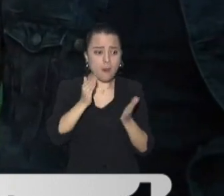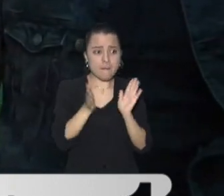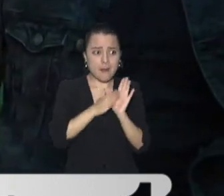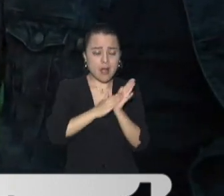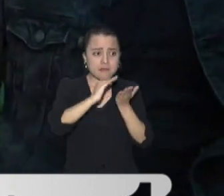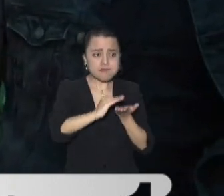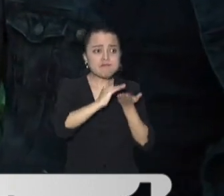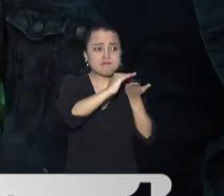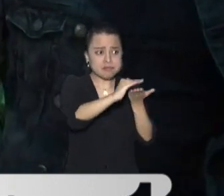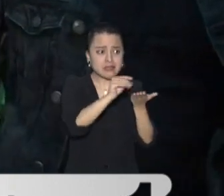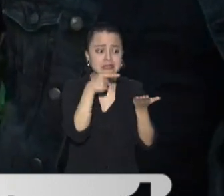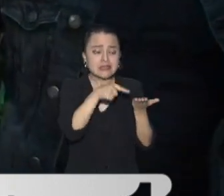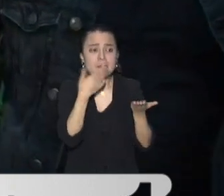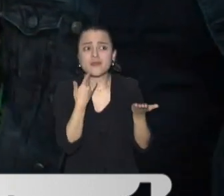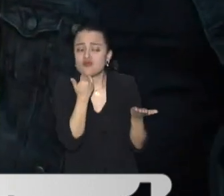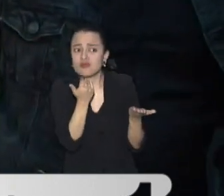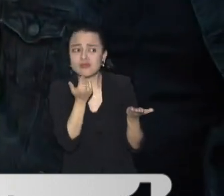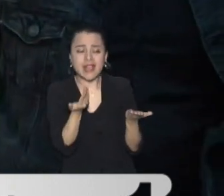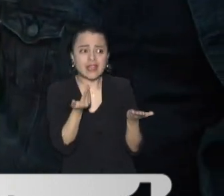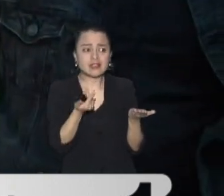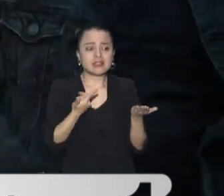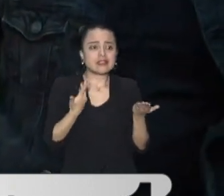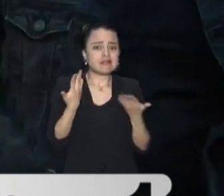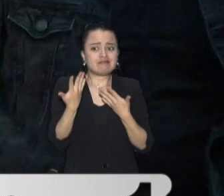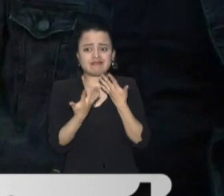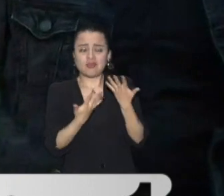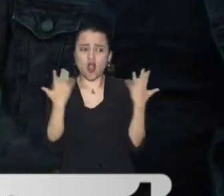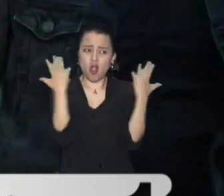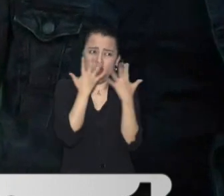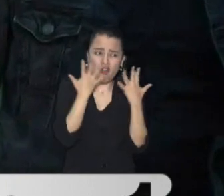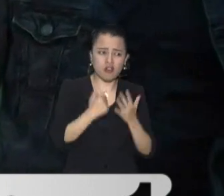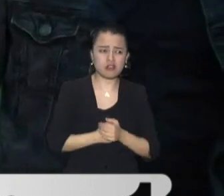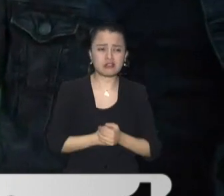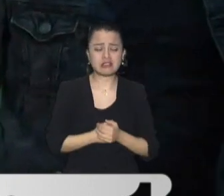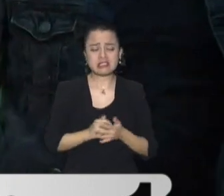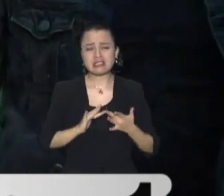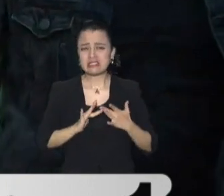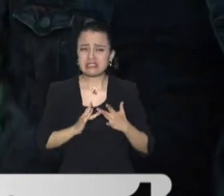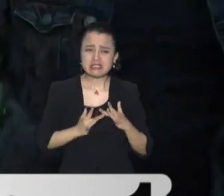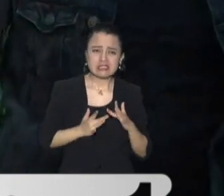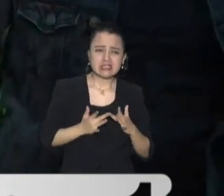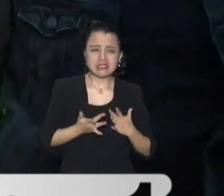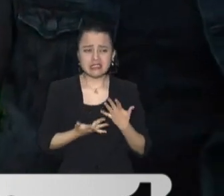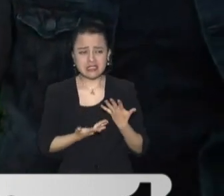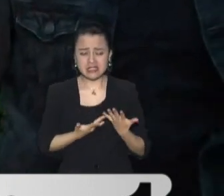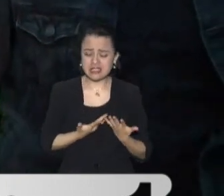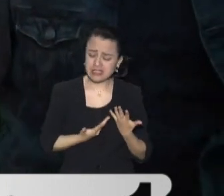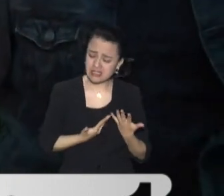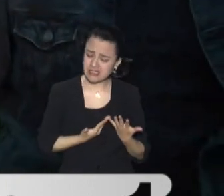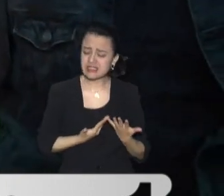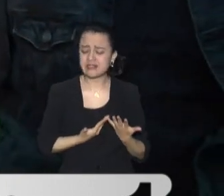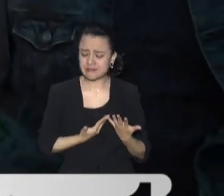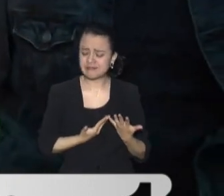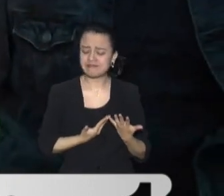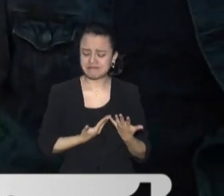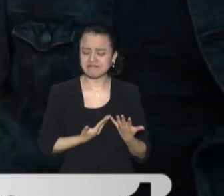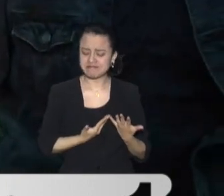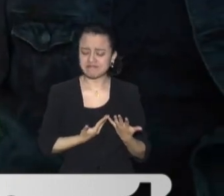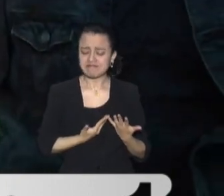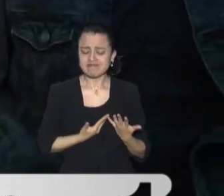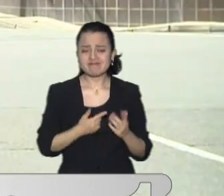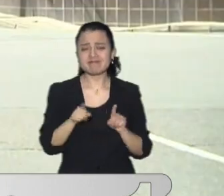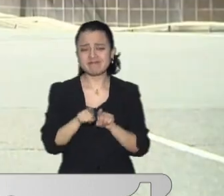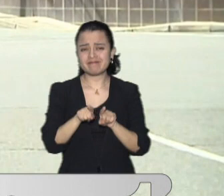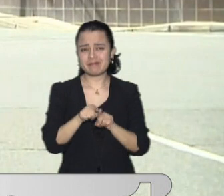ve claramente que él fue lanzado. Entonces para nosotros fue muy doloroso, la verdad, ver en esas circunstancias a mi